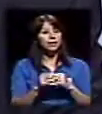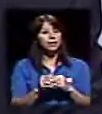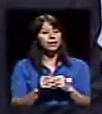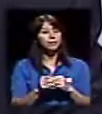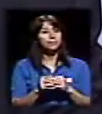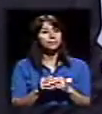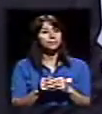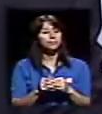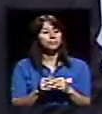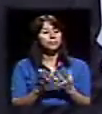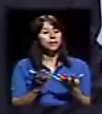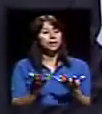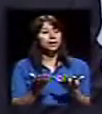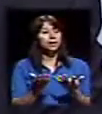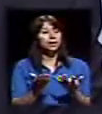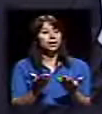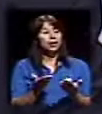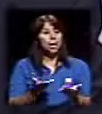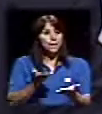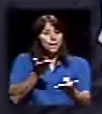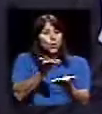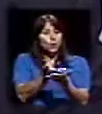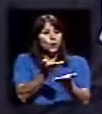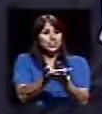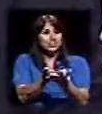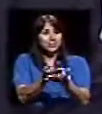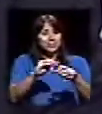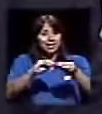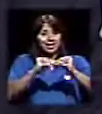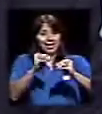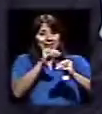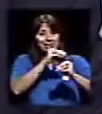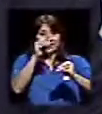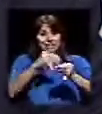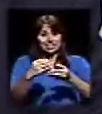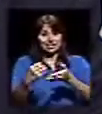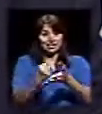de la propuesta de techo a las tasas de interés.